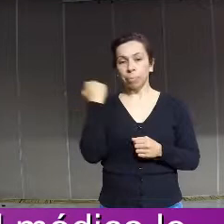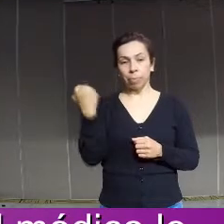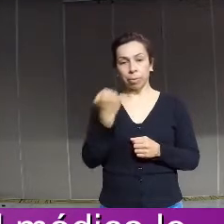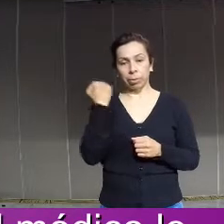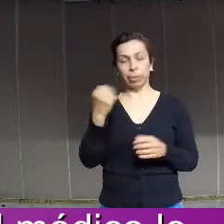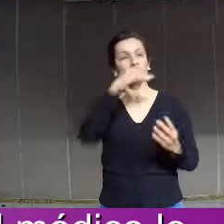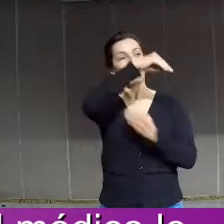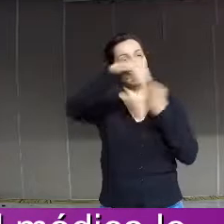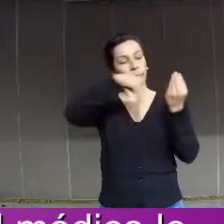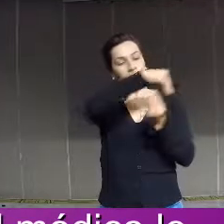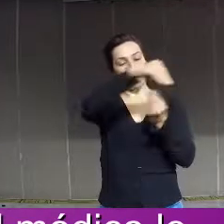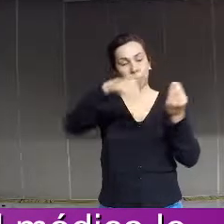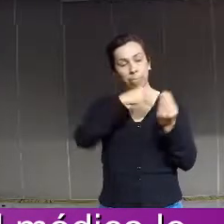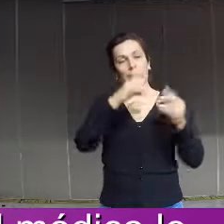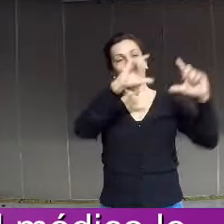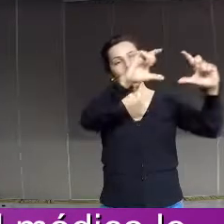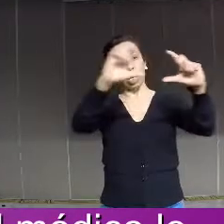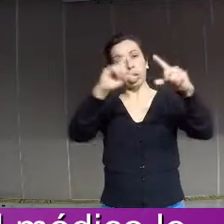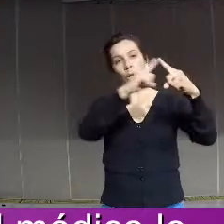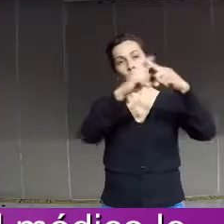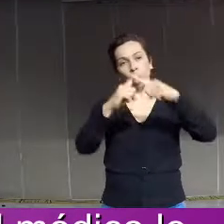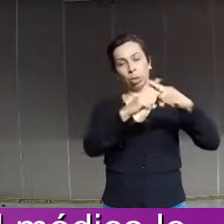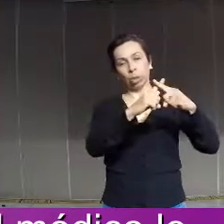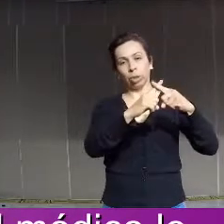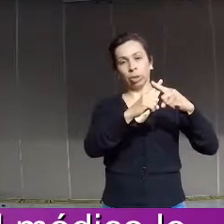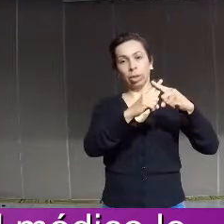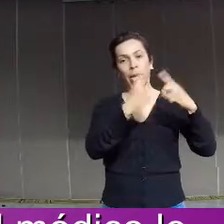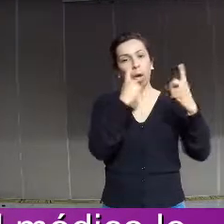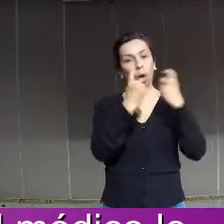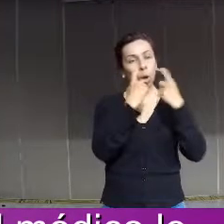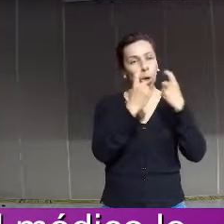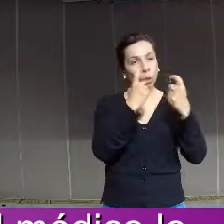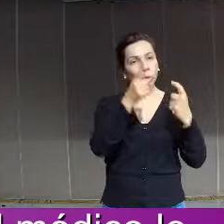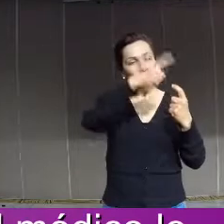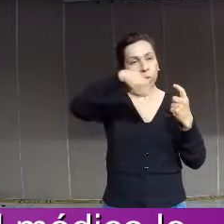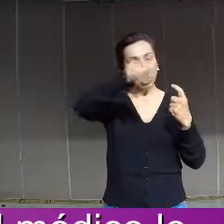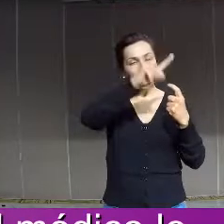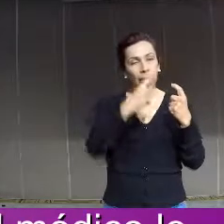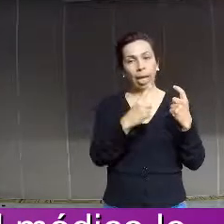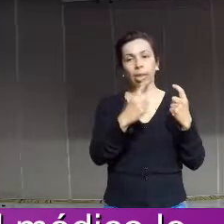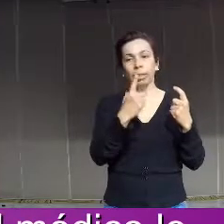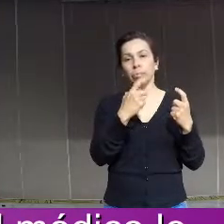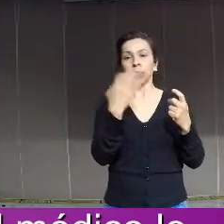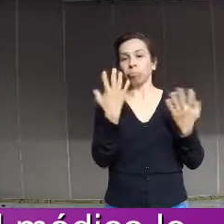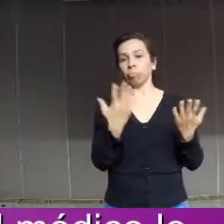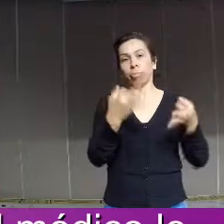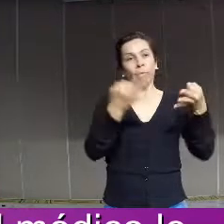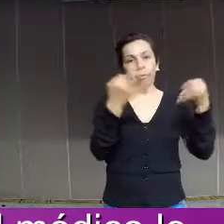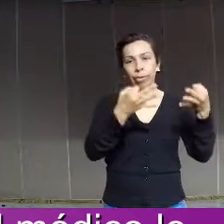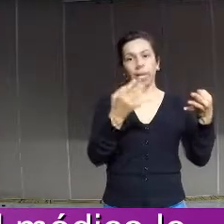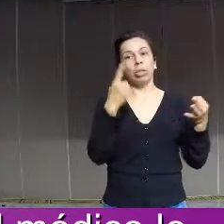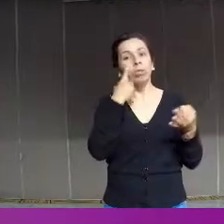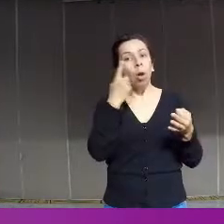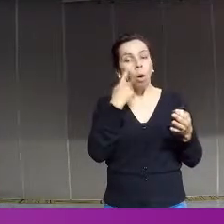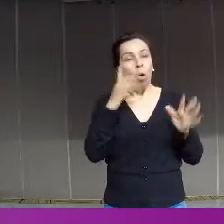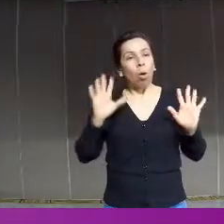familia sepa que el estudio no dio bien. No es que porque penetró y no aspiró, porque penetró y tosió, eso no significa que